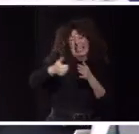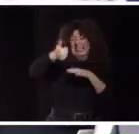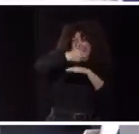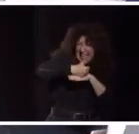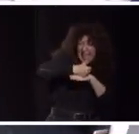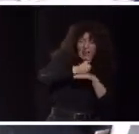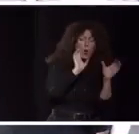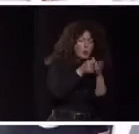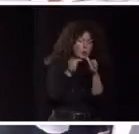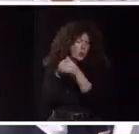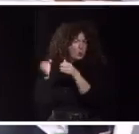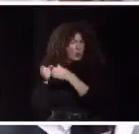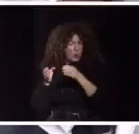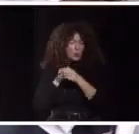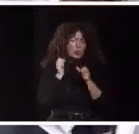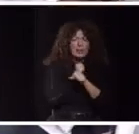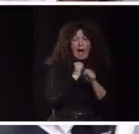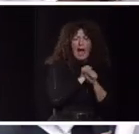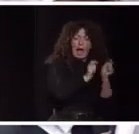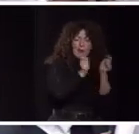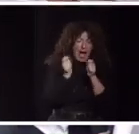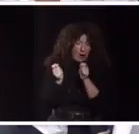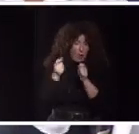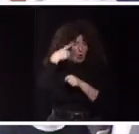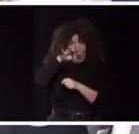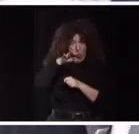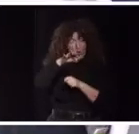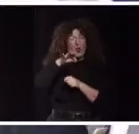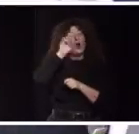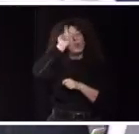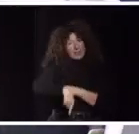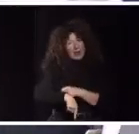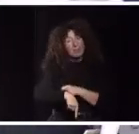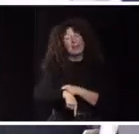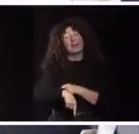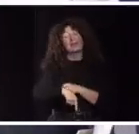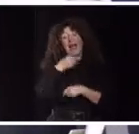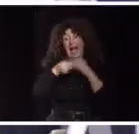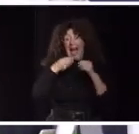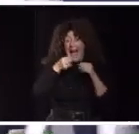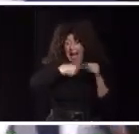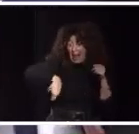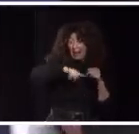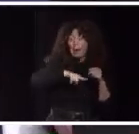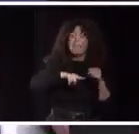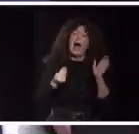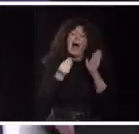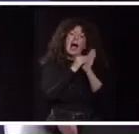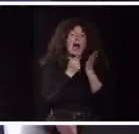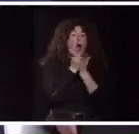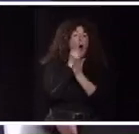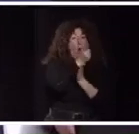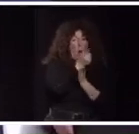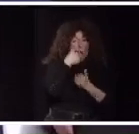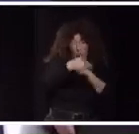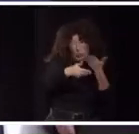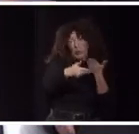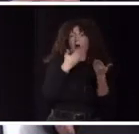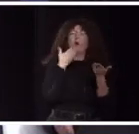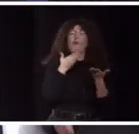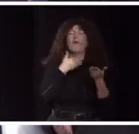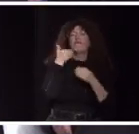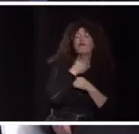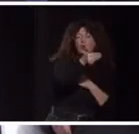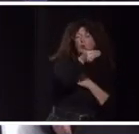pequeños grupos de trabajo, sino que además de hacer ese trabajo para nuestra hoja de ruta, para nuestro futuro,